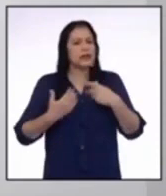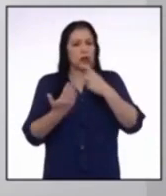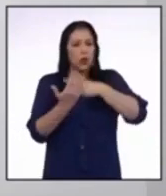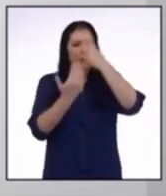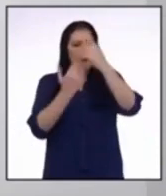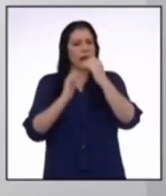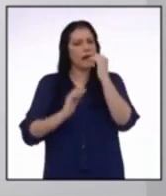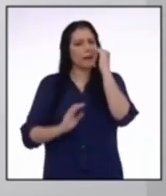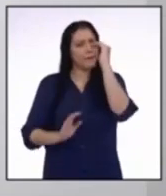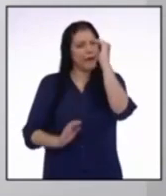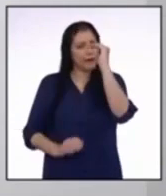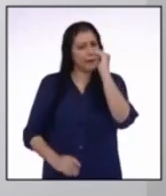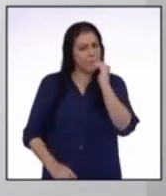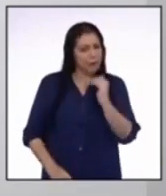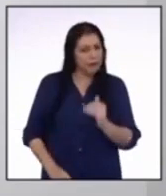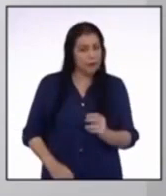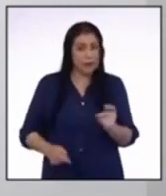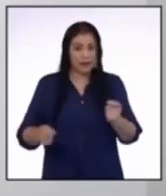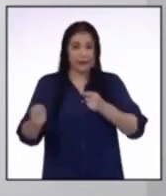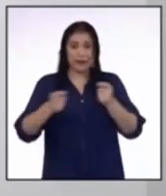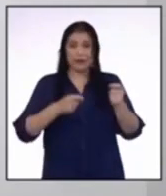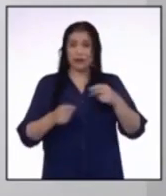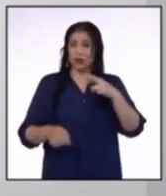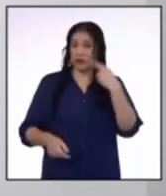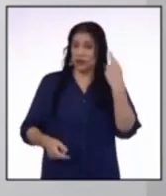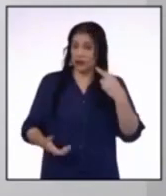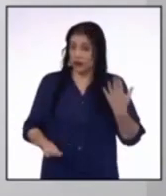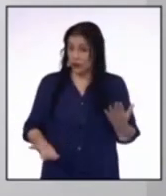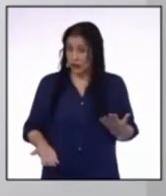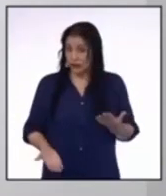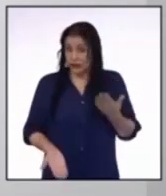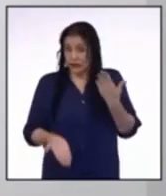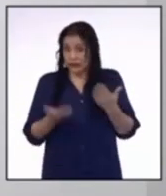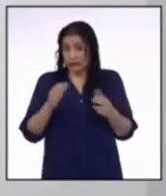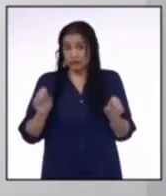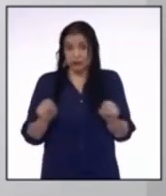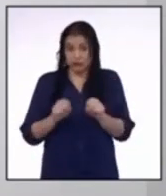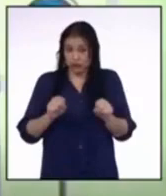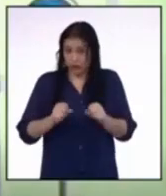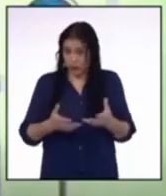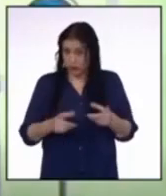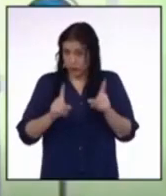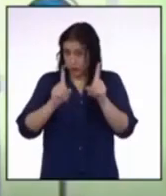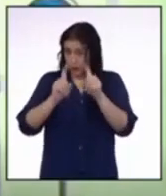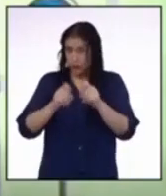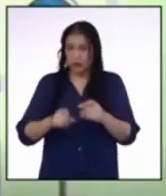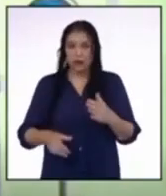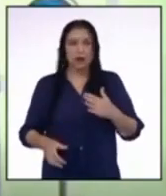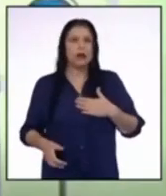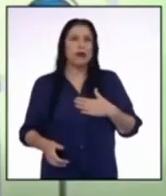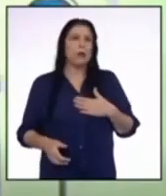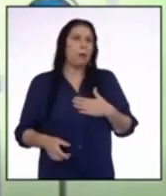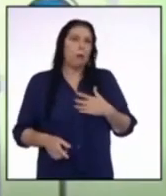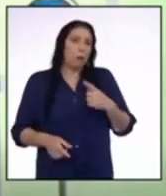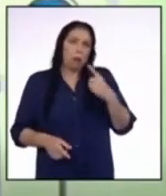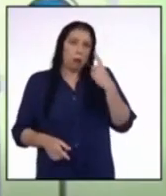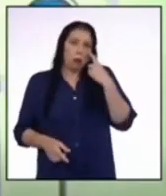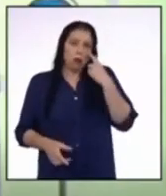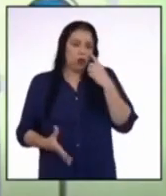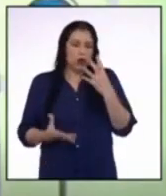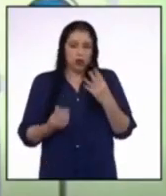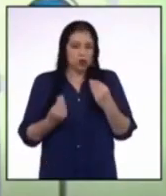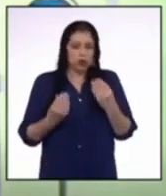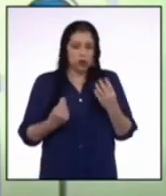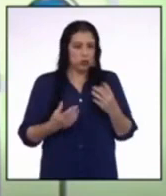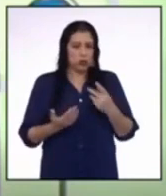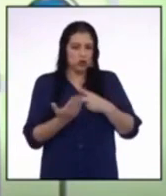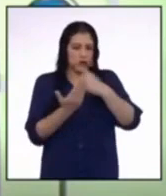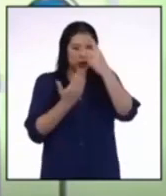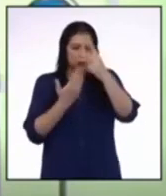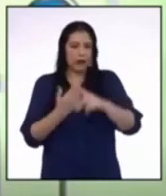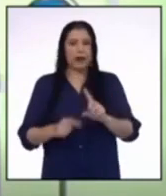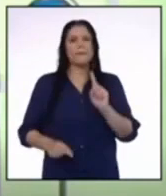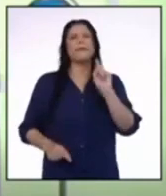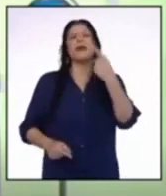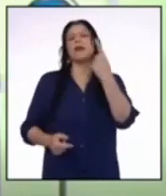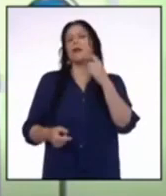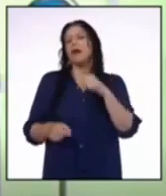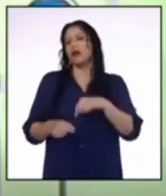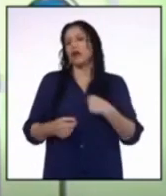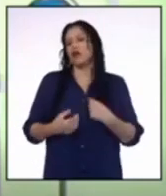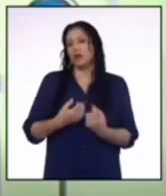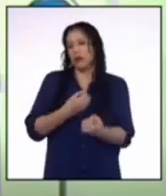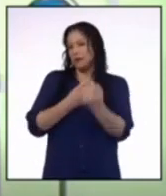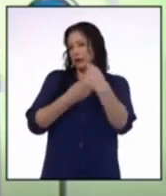plan familiar de gestión de riesgos ante los sismos? En mi caso, no conozco mucho de los planes. Es la primera vez